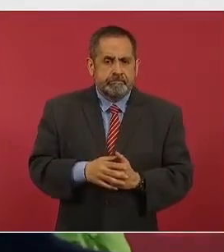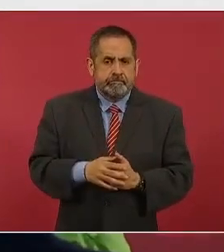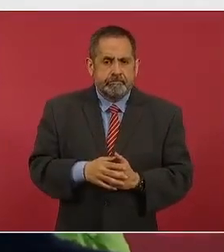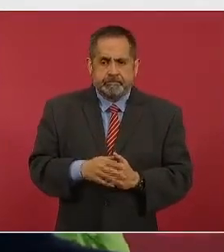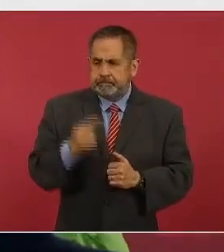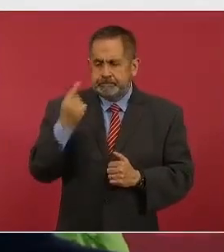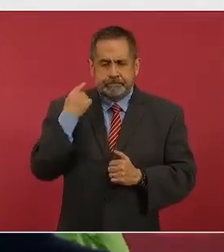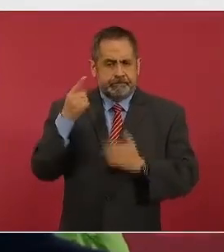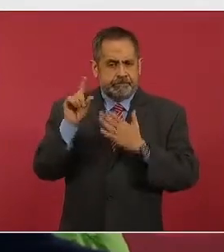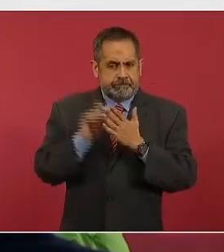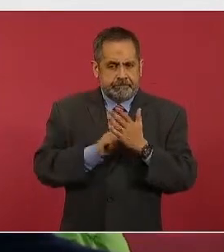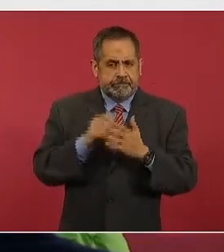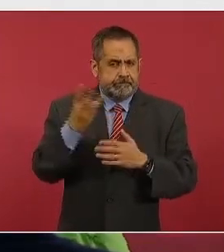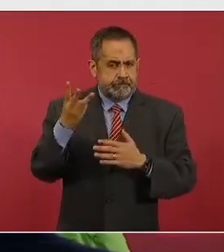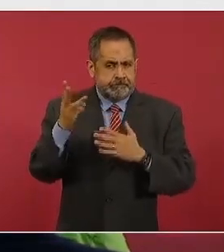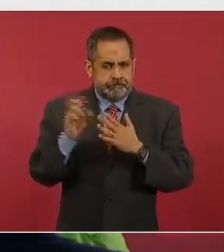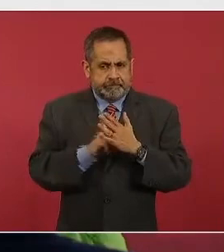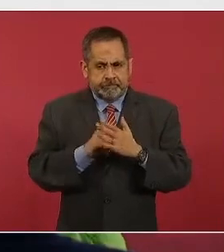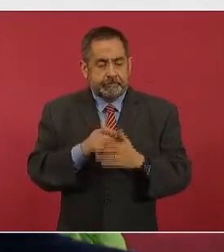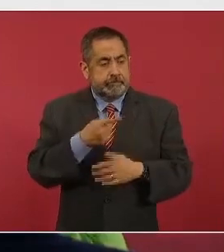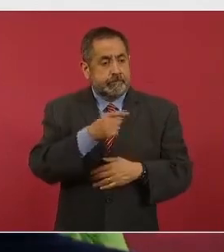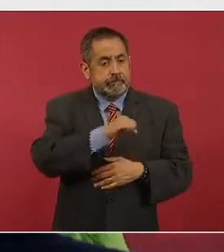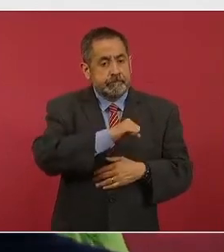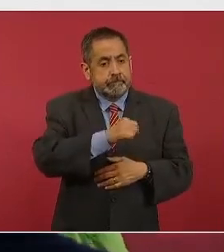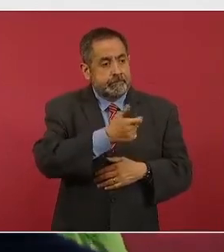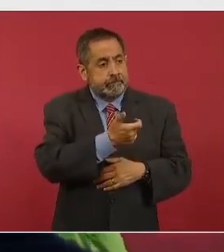estos 3 meses, la inflación